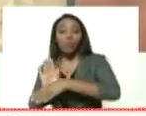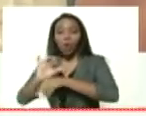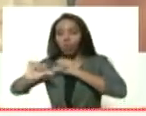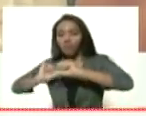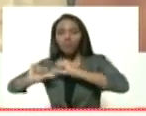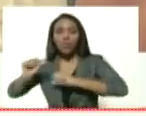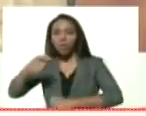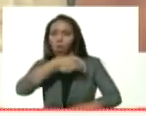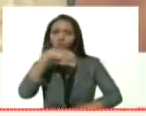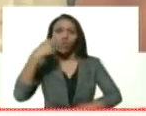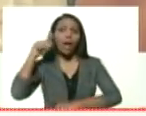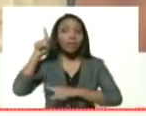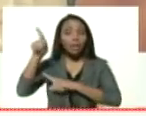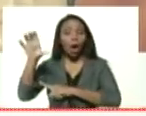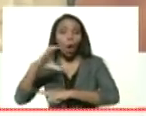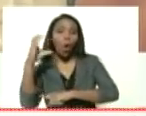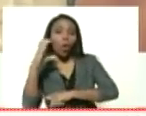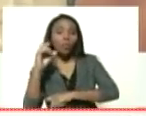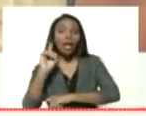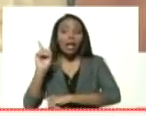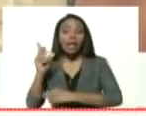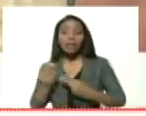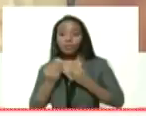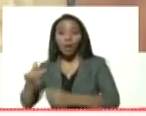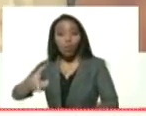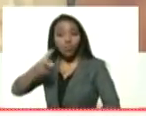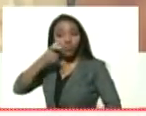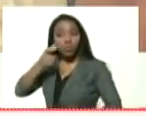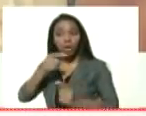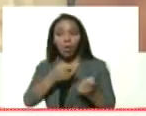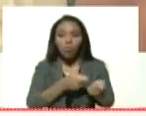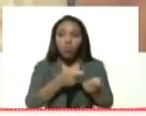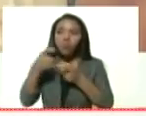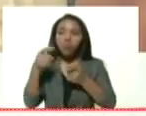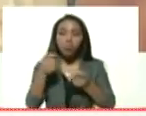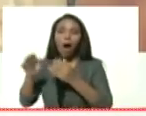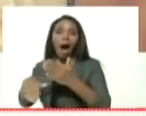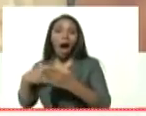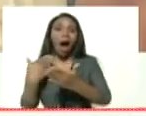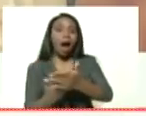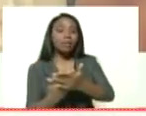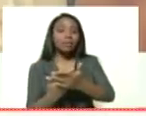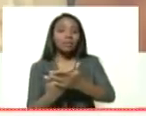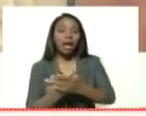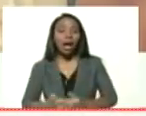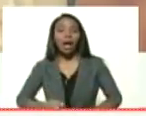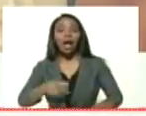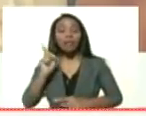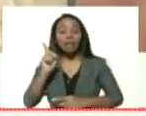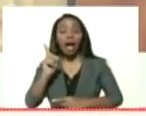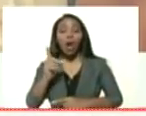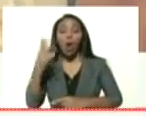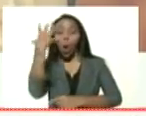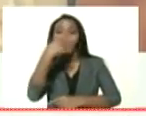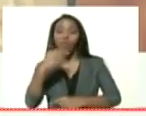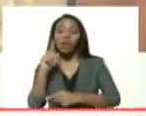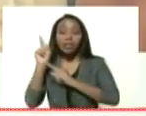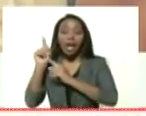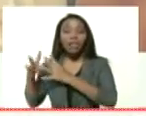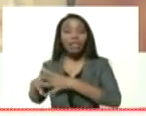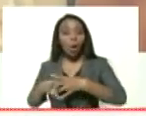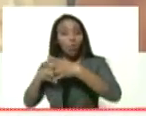procesamiento de droga en Colombia y el garante y vigilante de su traslado hasta las neuronas de los jóvenes en los Estados